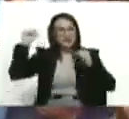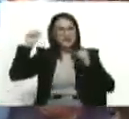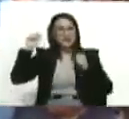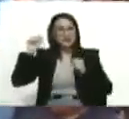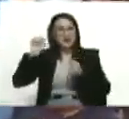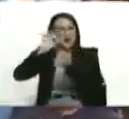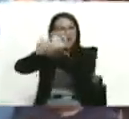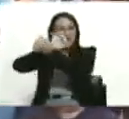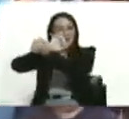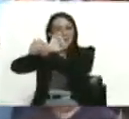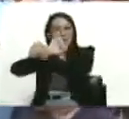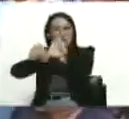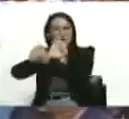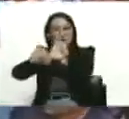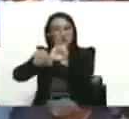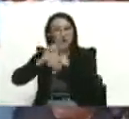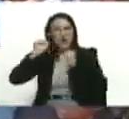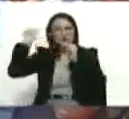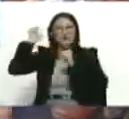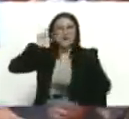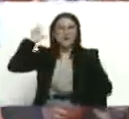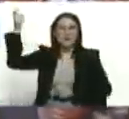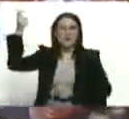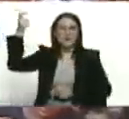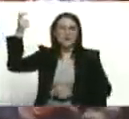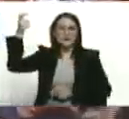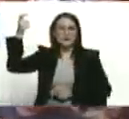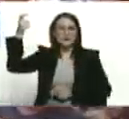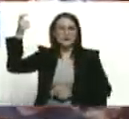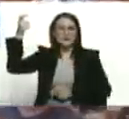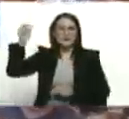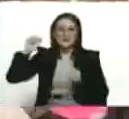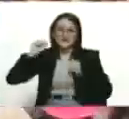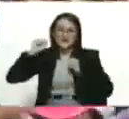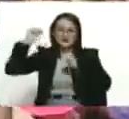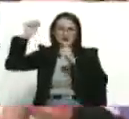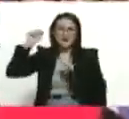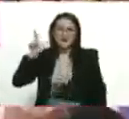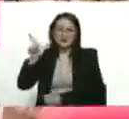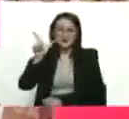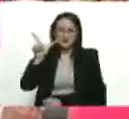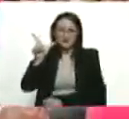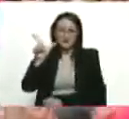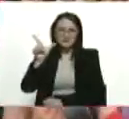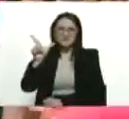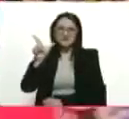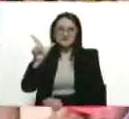Calabozo! ¡Que viva Guárico! ¡Que viva el PSUV!